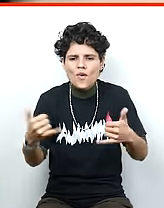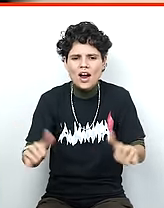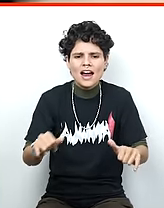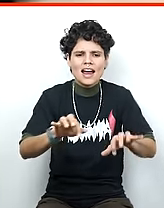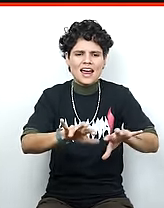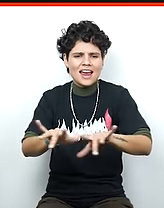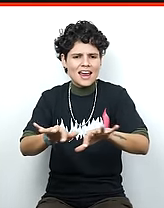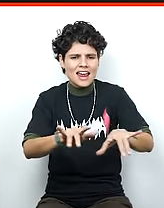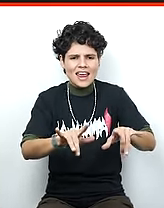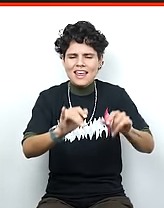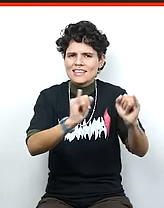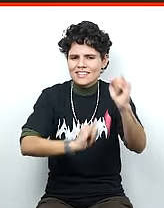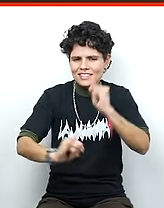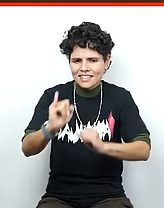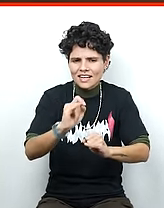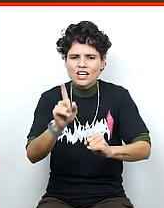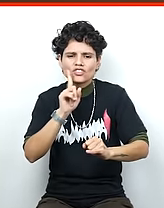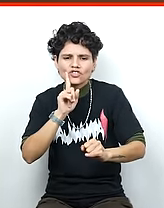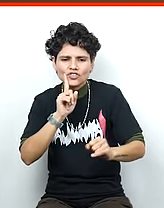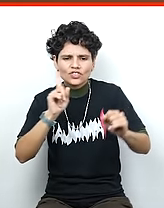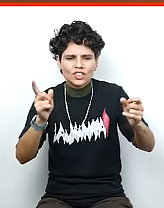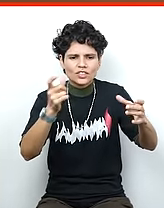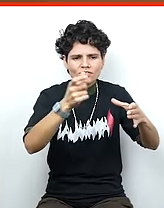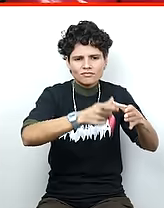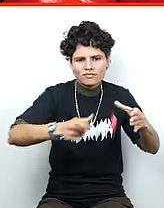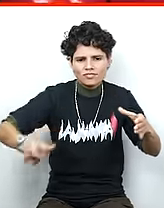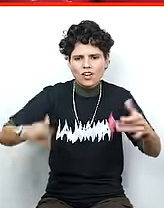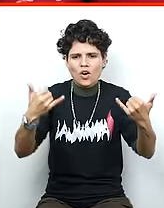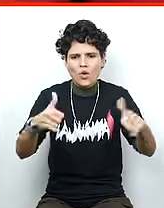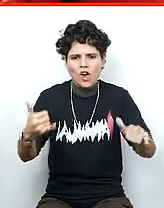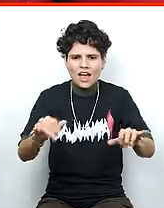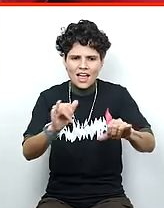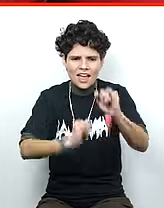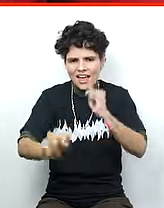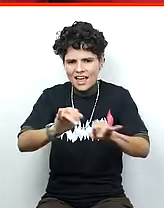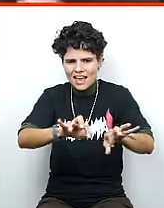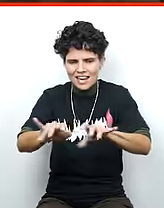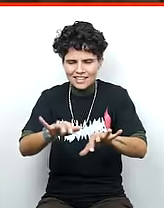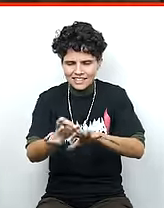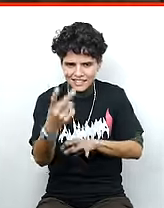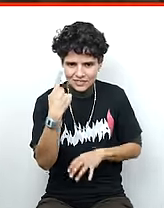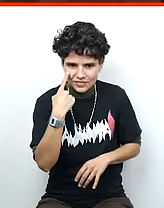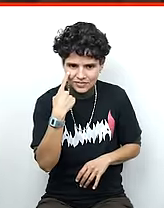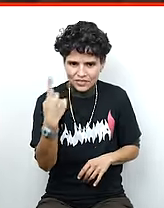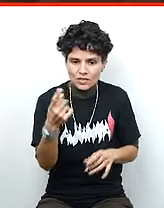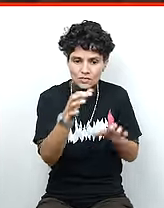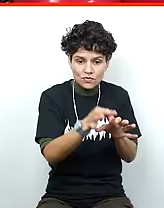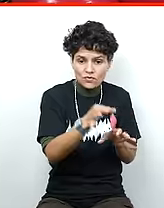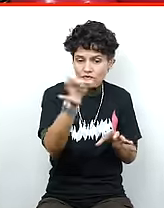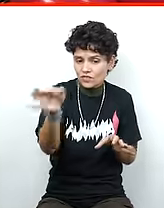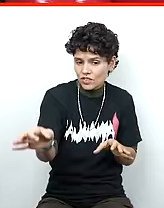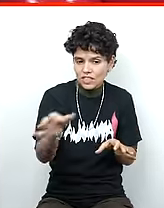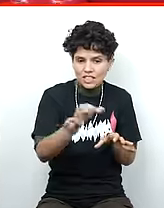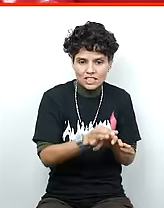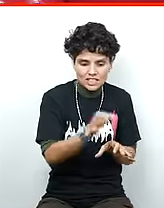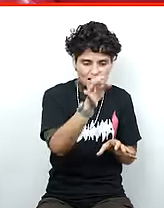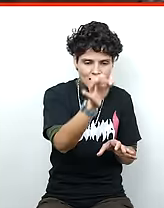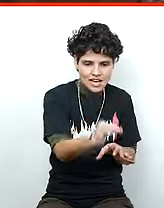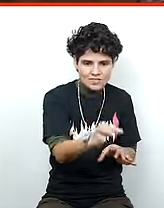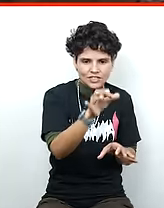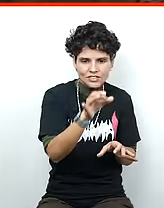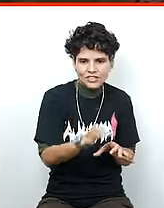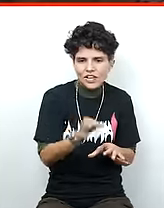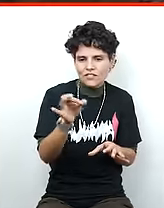Línea. Es espectacular. Y tengo mi fichita de Juega en Línea. Una ficha. Increíble. Porque una ficha como Juliano y una